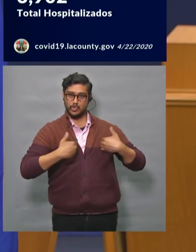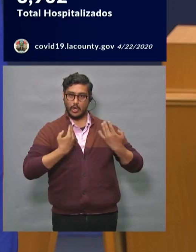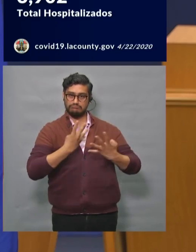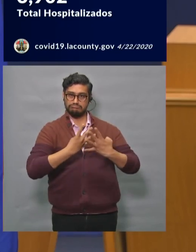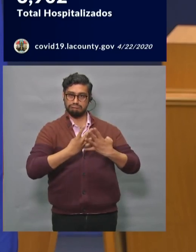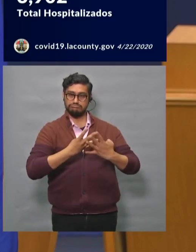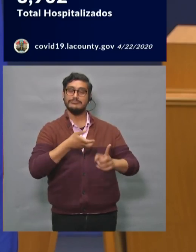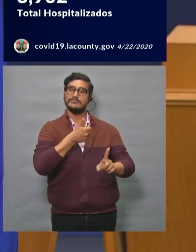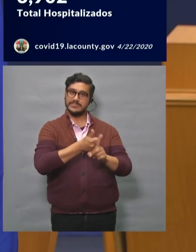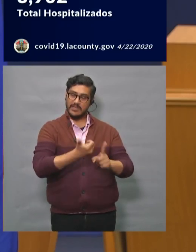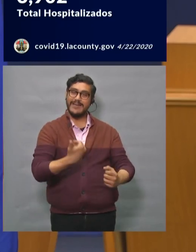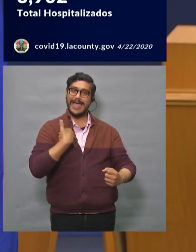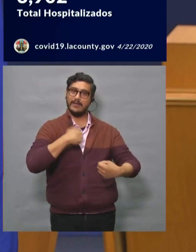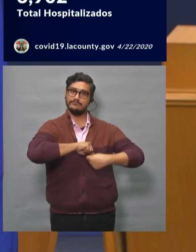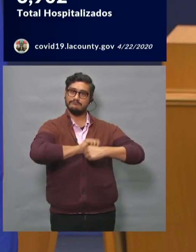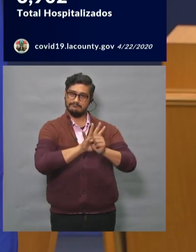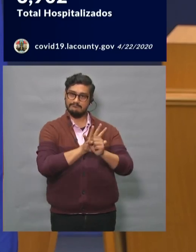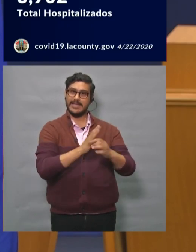dado positivo.